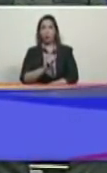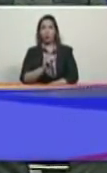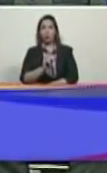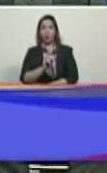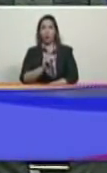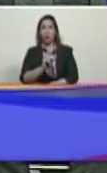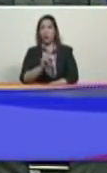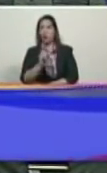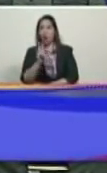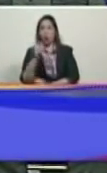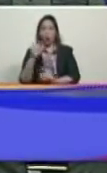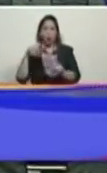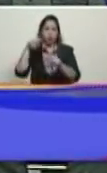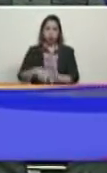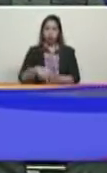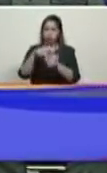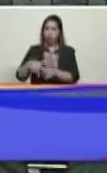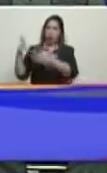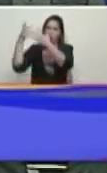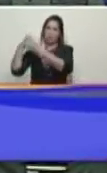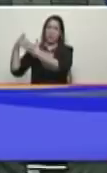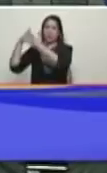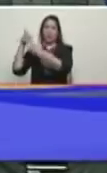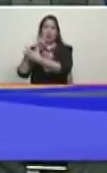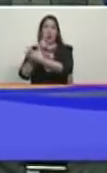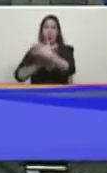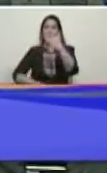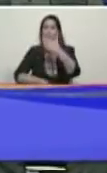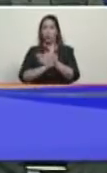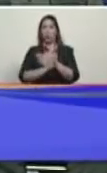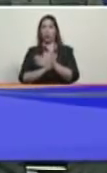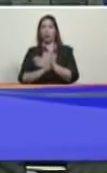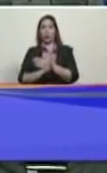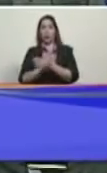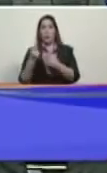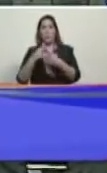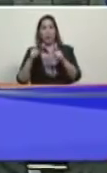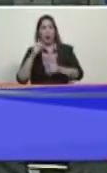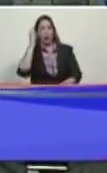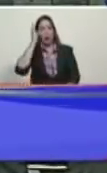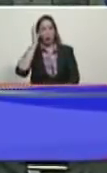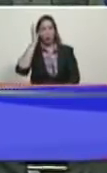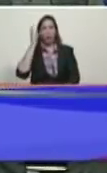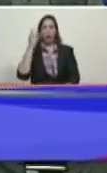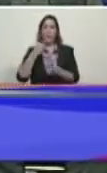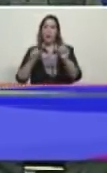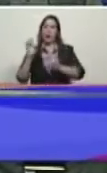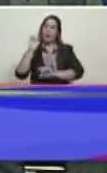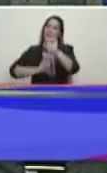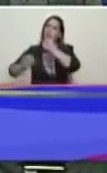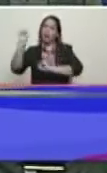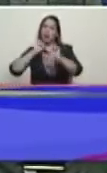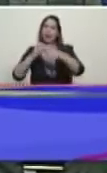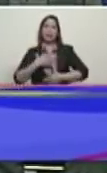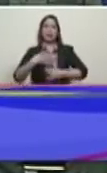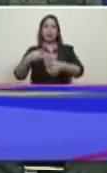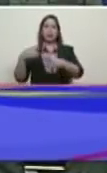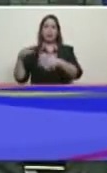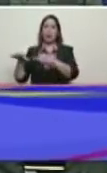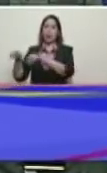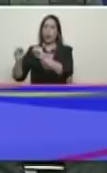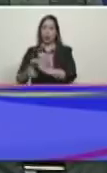un imperio, no es una doctrina y un concepto para defender los intereses de la oligarquía, no. Es